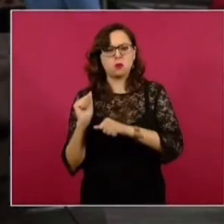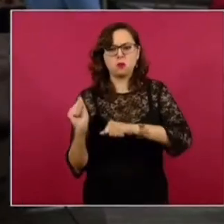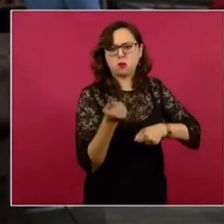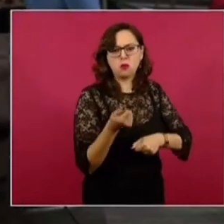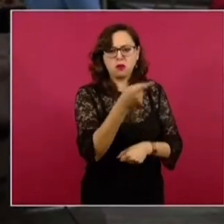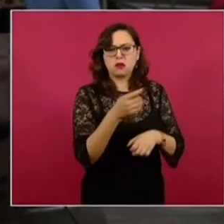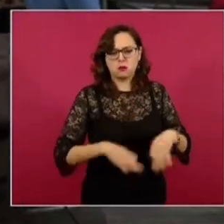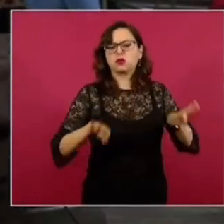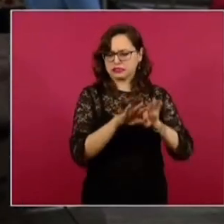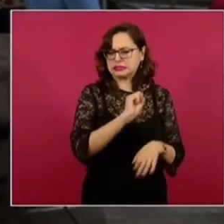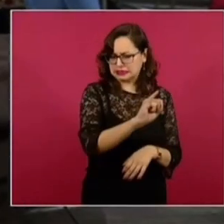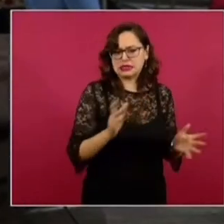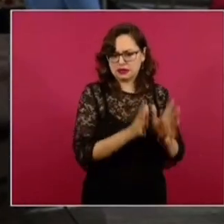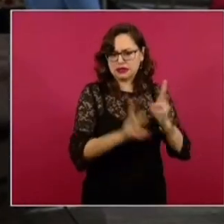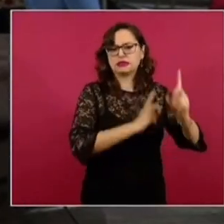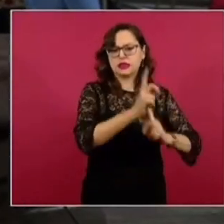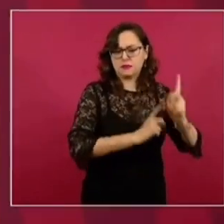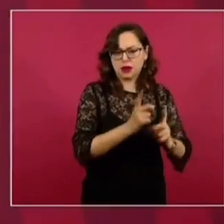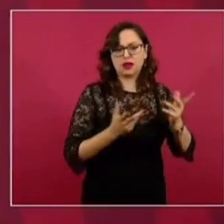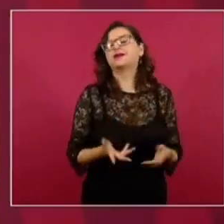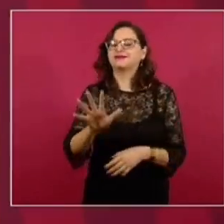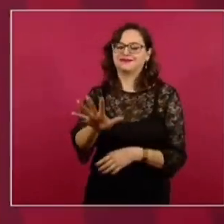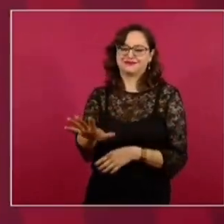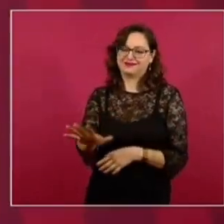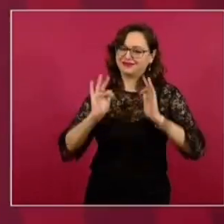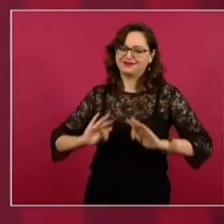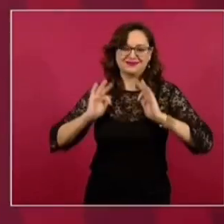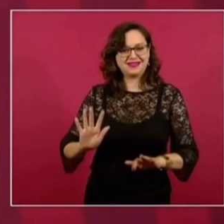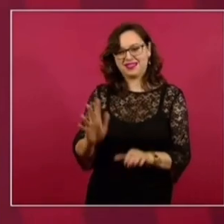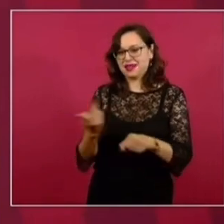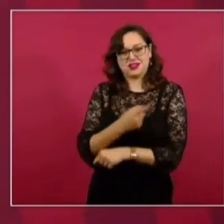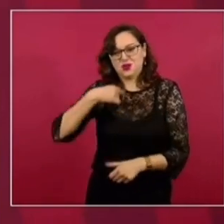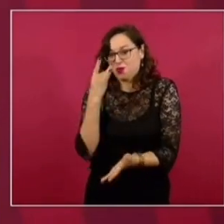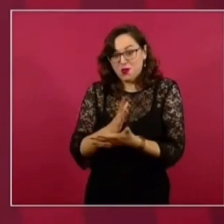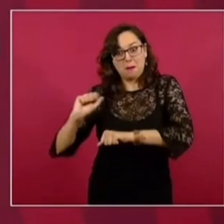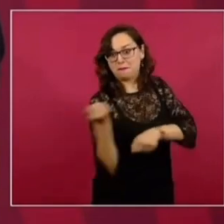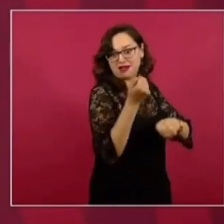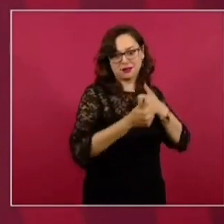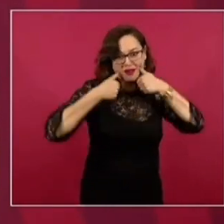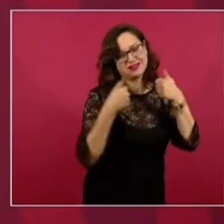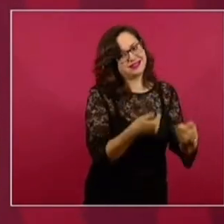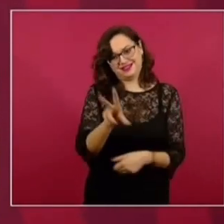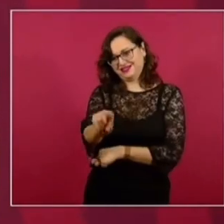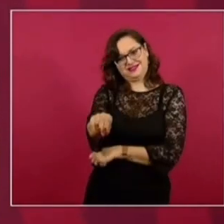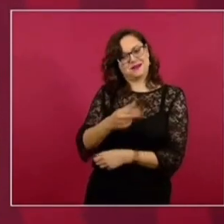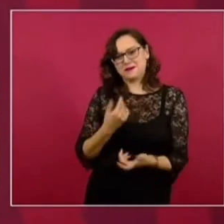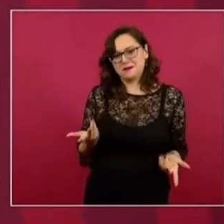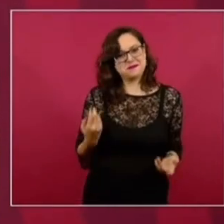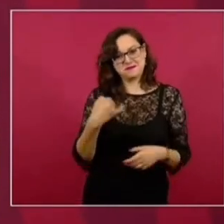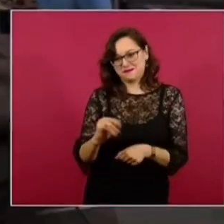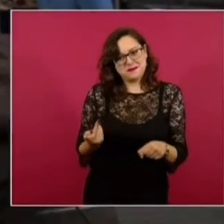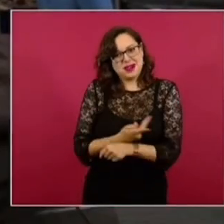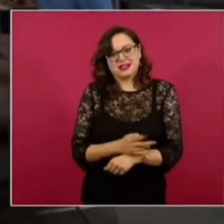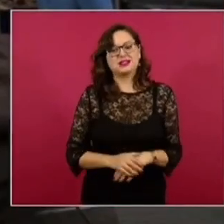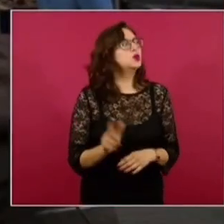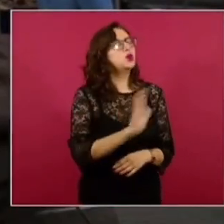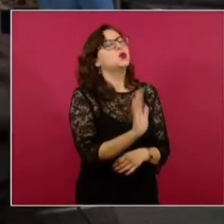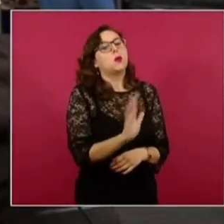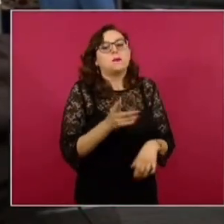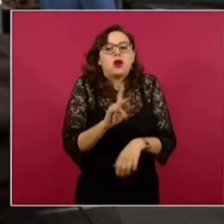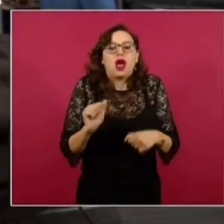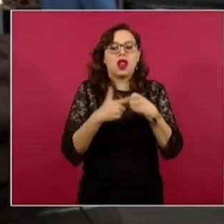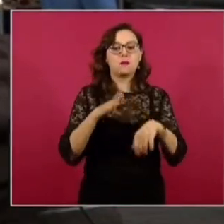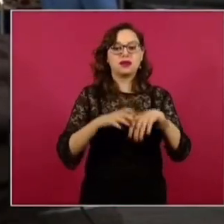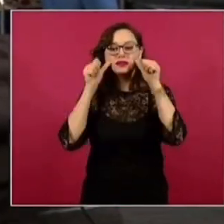béisbol, que es un asunto que usted menciona, que es atender las causas para los jóvenes. Pero no eso nada más, sea, ya, ahí sí te pasaste. O sea, no, no, no, no, no, no. No, pero me refiero a que si en algún momento usted le pudiera dar una